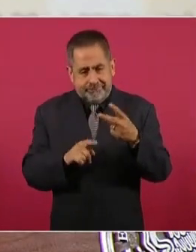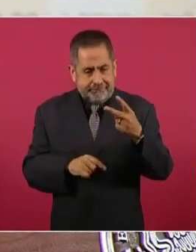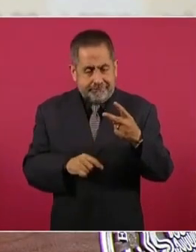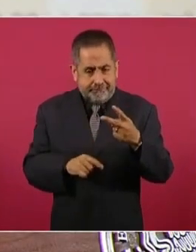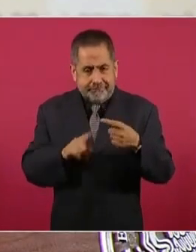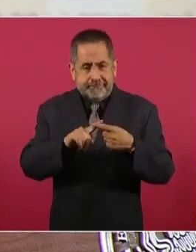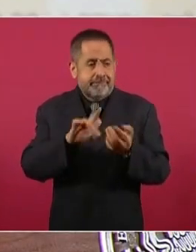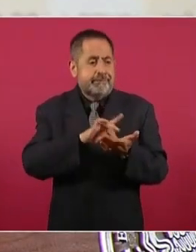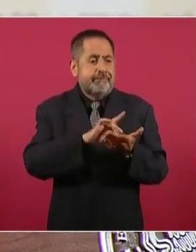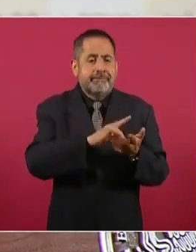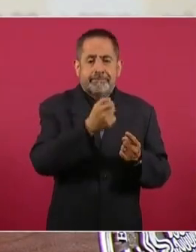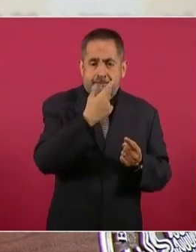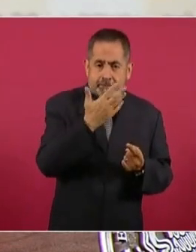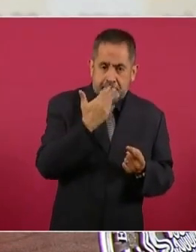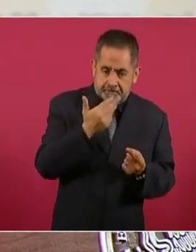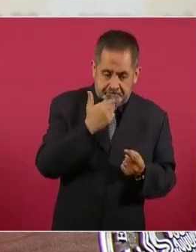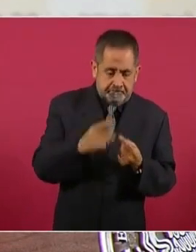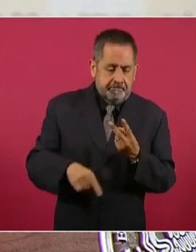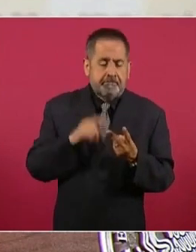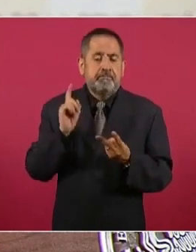es el abasto de medicinas,